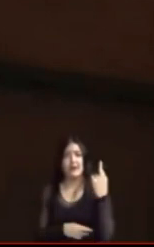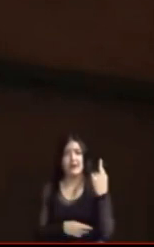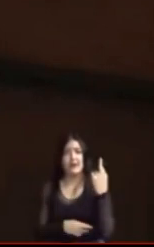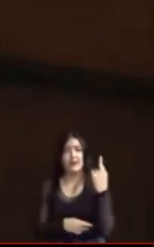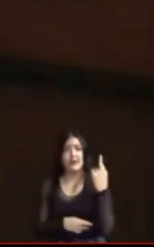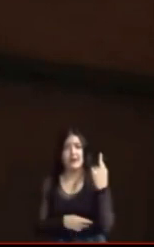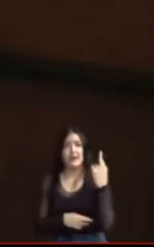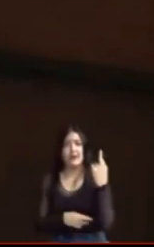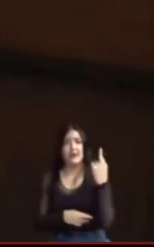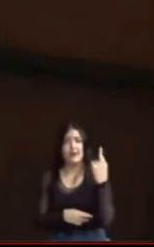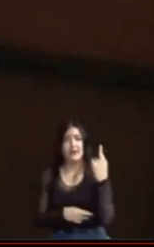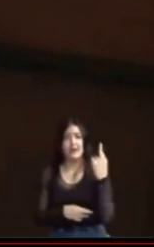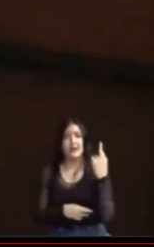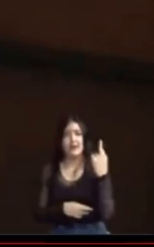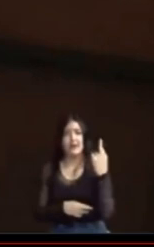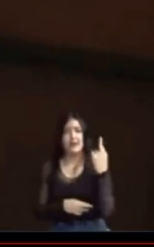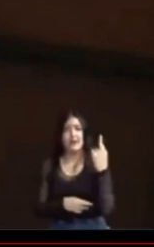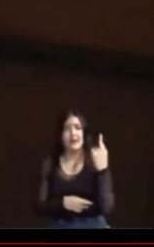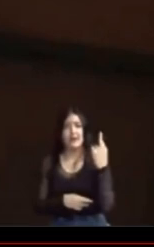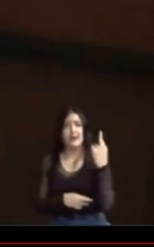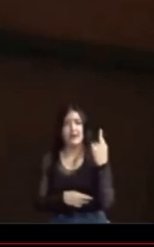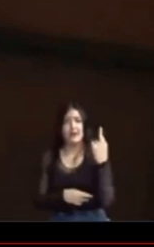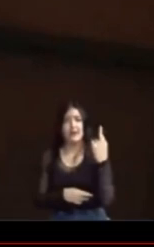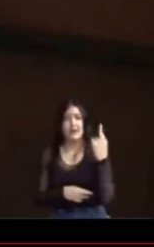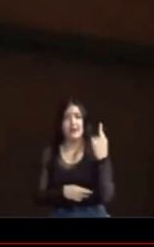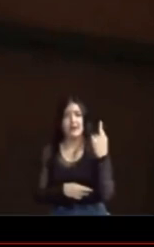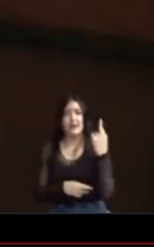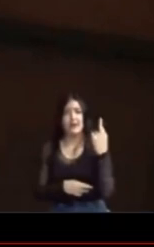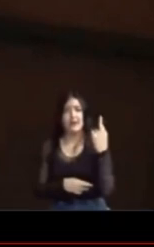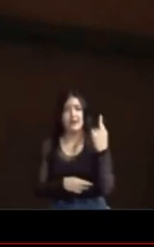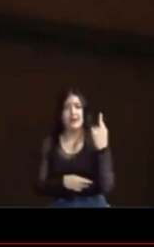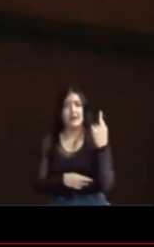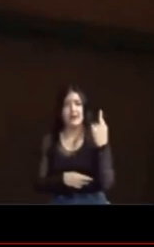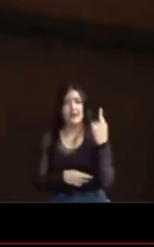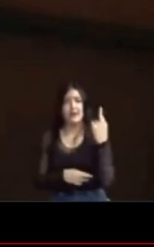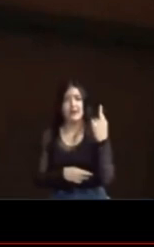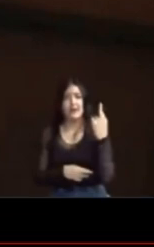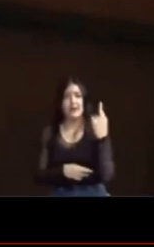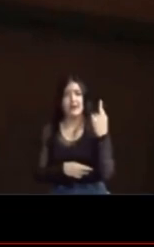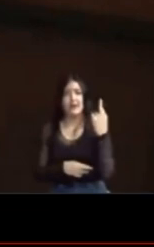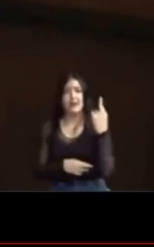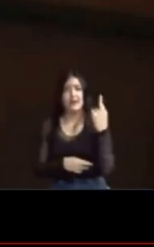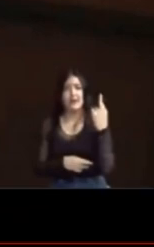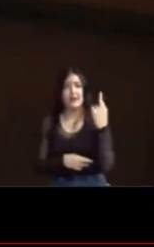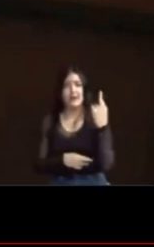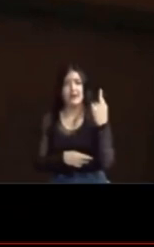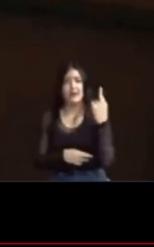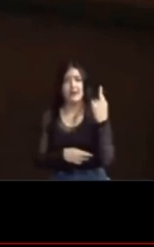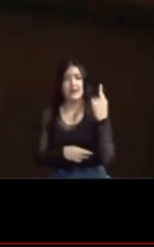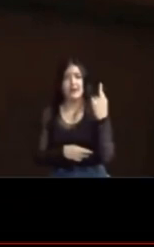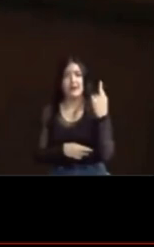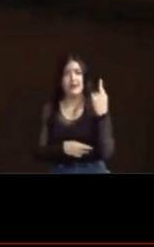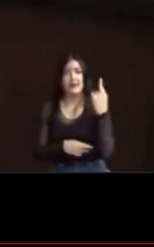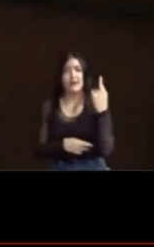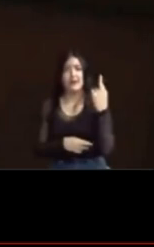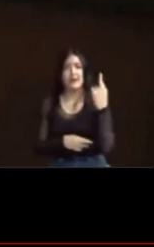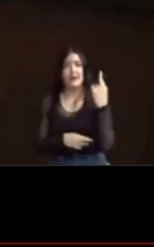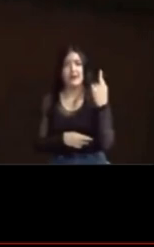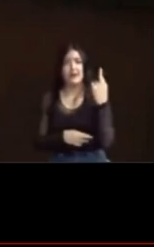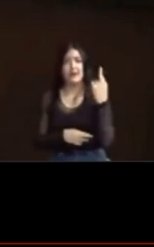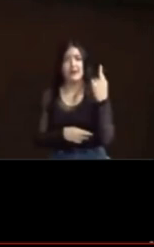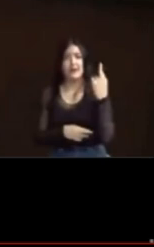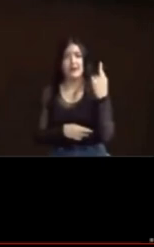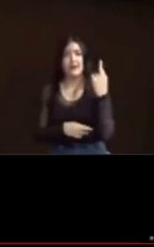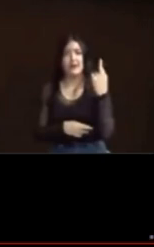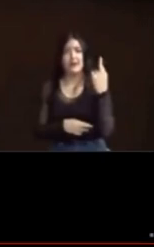es aislando a Colombia en el mapa global. No queremos violencia, pero tampoco la promovemos o